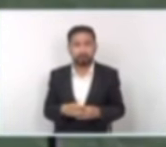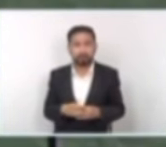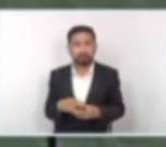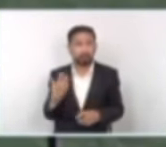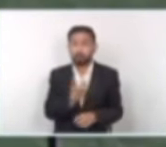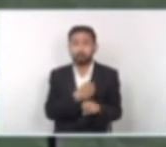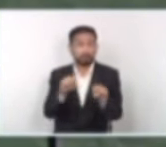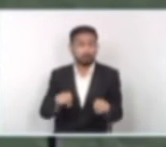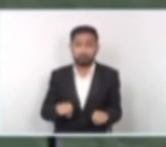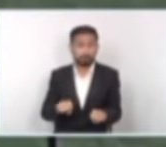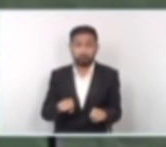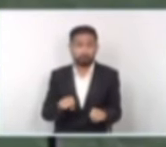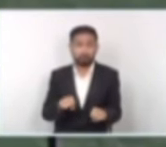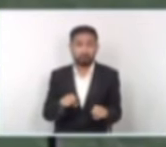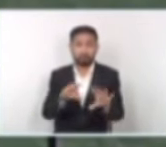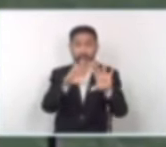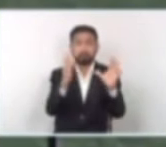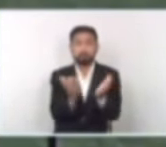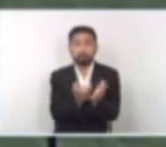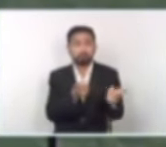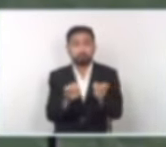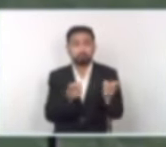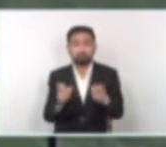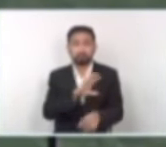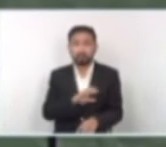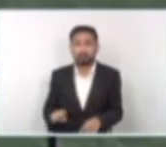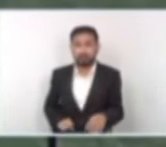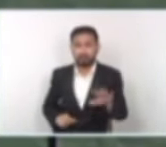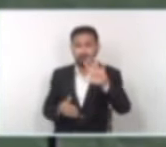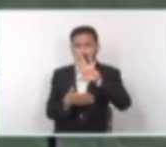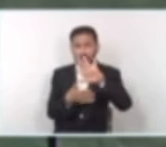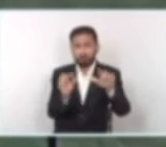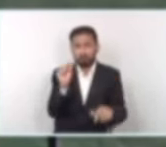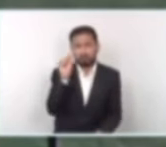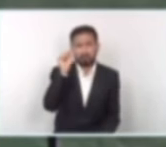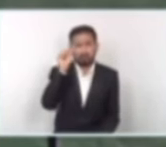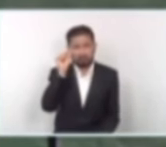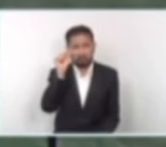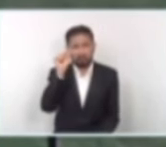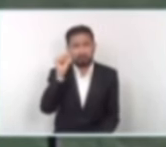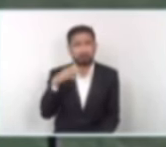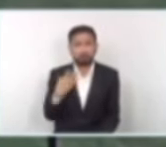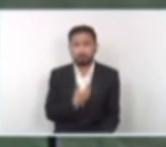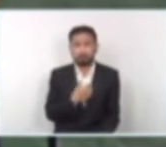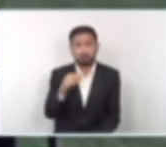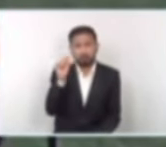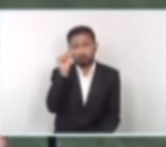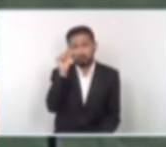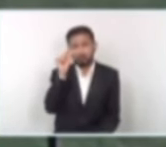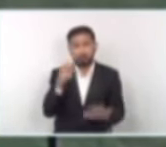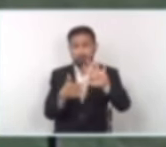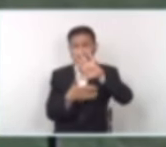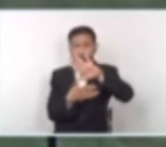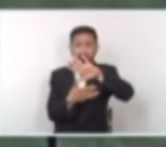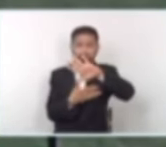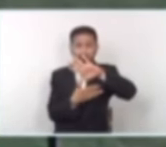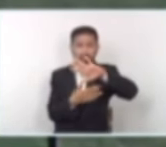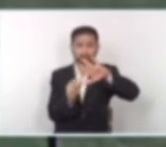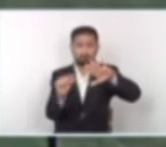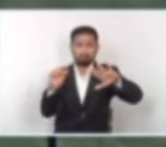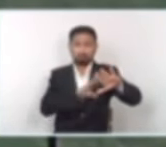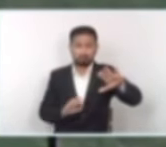No podemos cambiar el curso del mundo. El Salvador es un país demasiado pequeño. Somos, de hecho, el país más pequeño de todo el continente